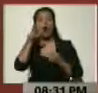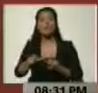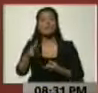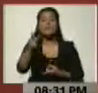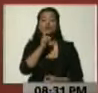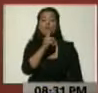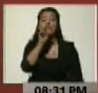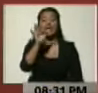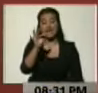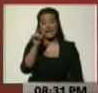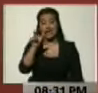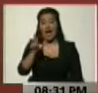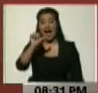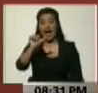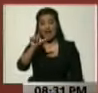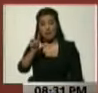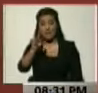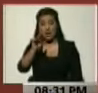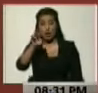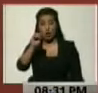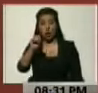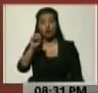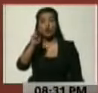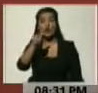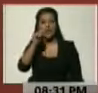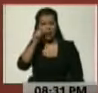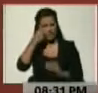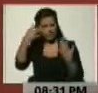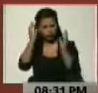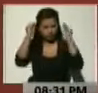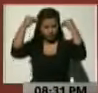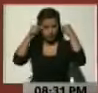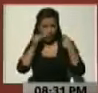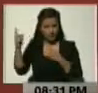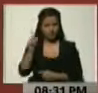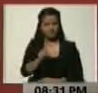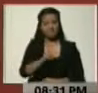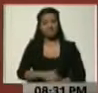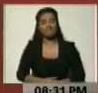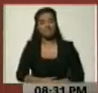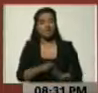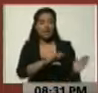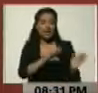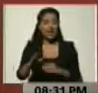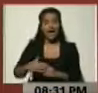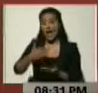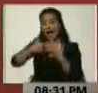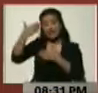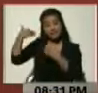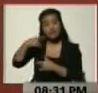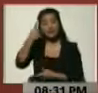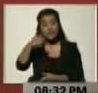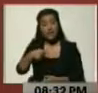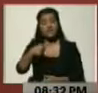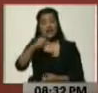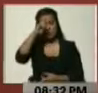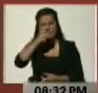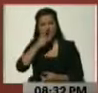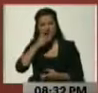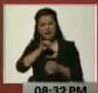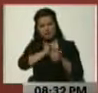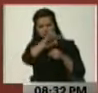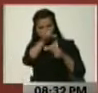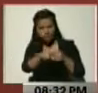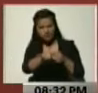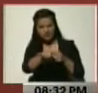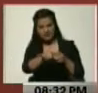30 de marzo de 1903, hace 113 años, desembarcan tropas estadounidenses en Santo Domingo, República Dominicana, en medio de la